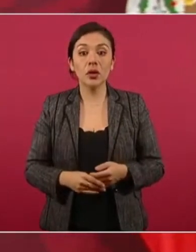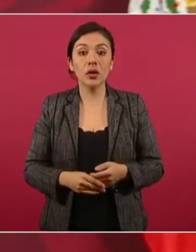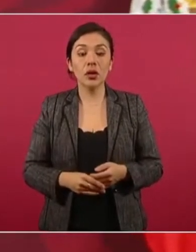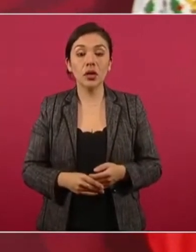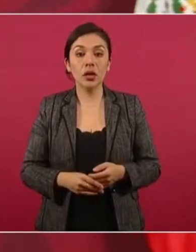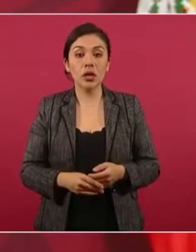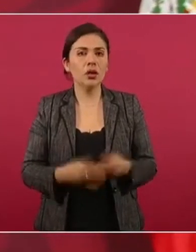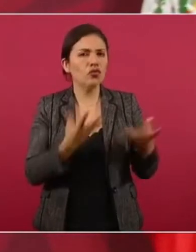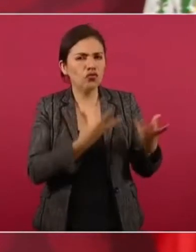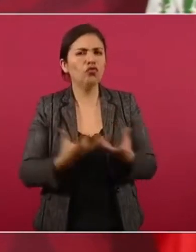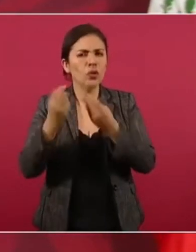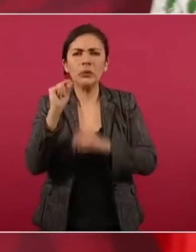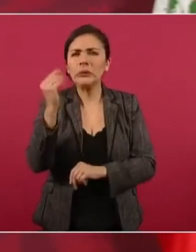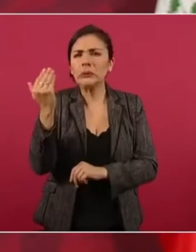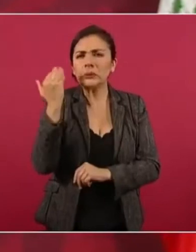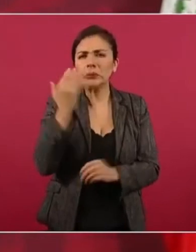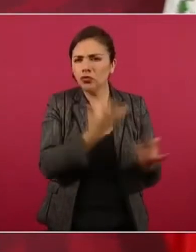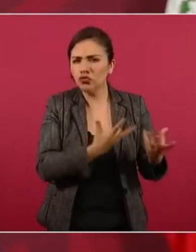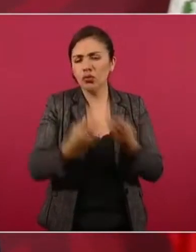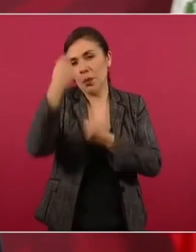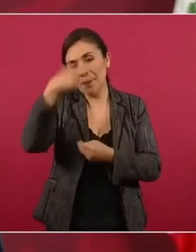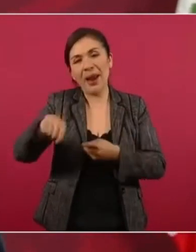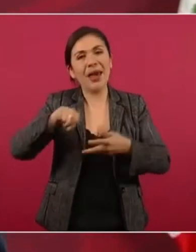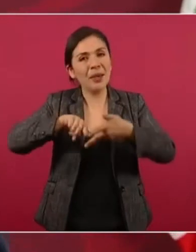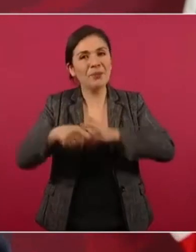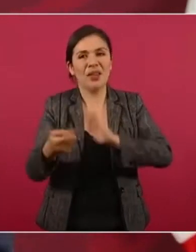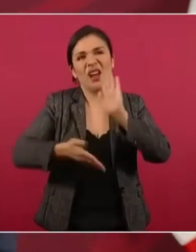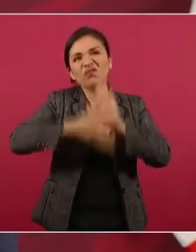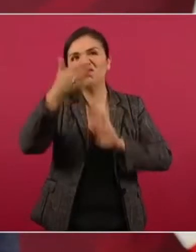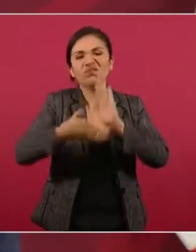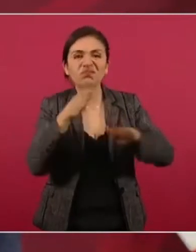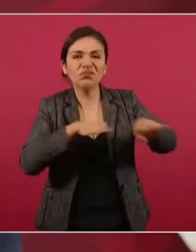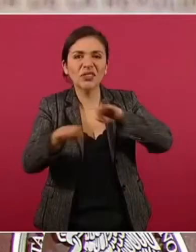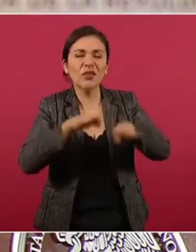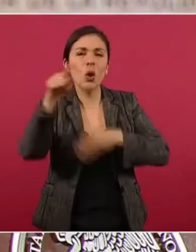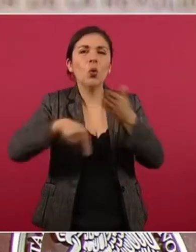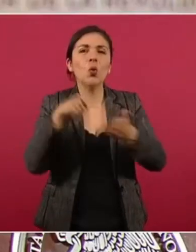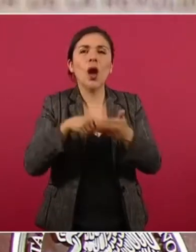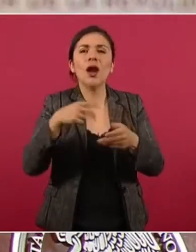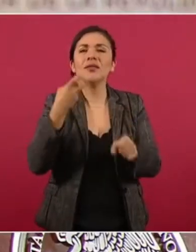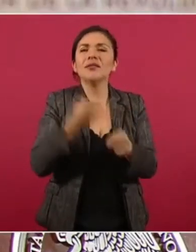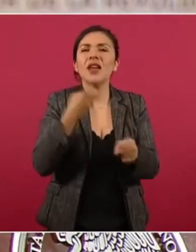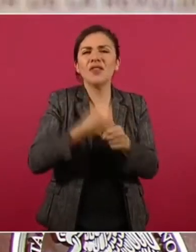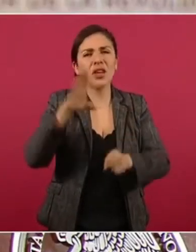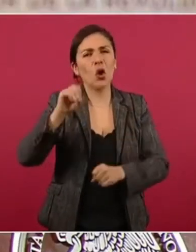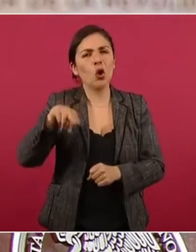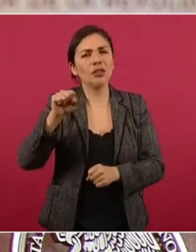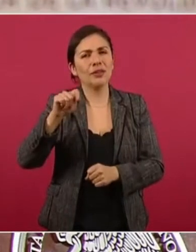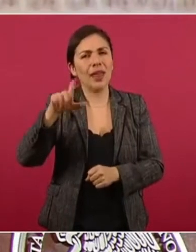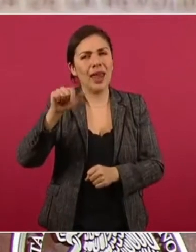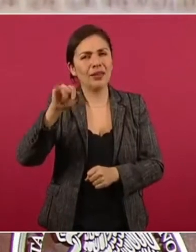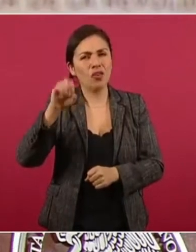y fuimos hace poco para el inicio de las obras de la cervecera Constellation, también en